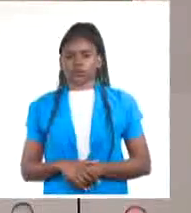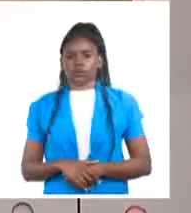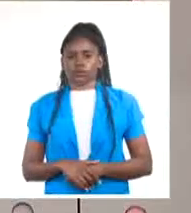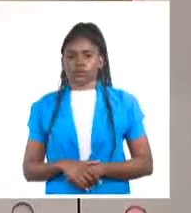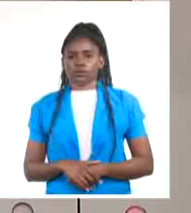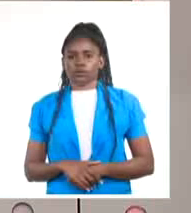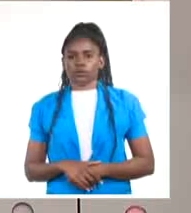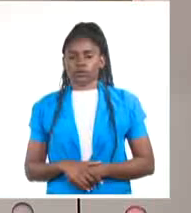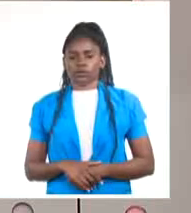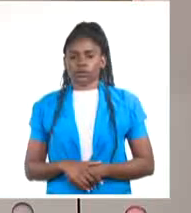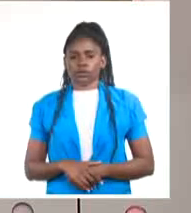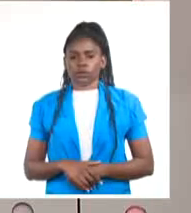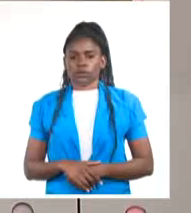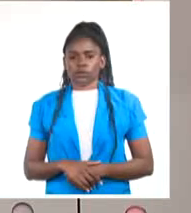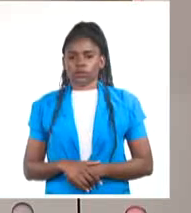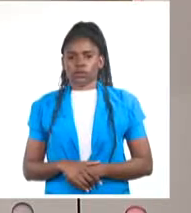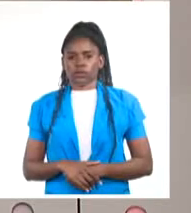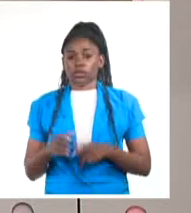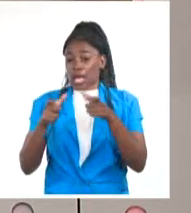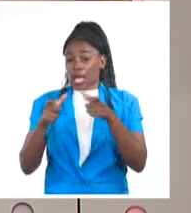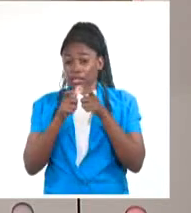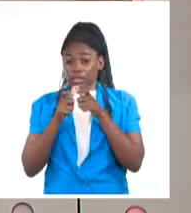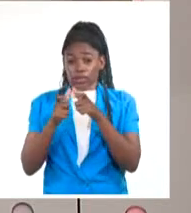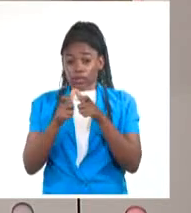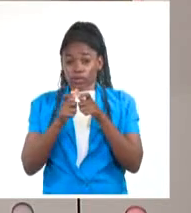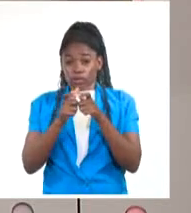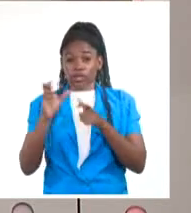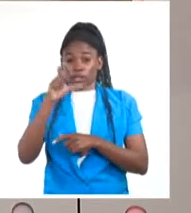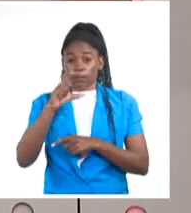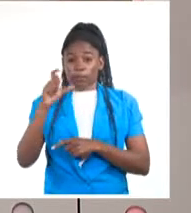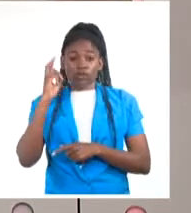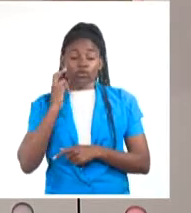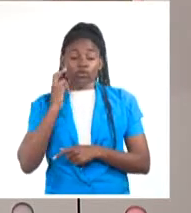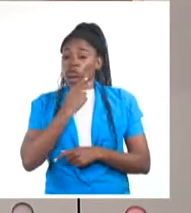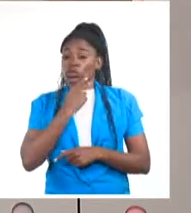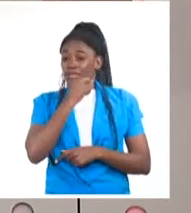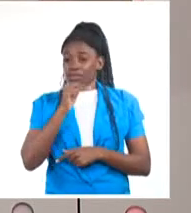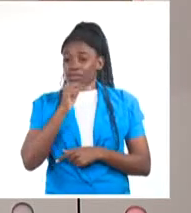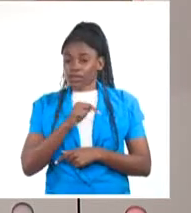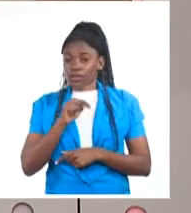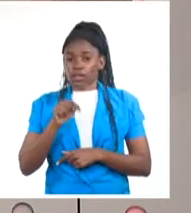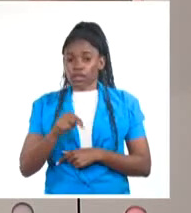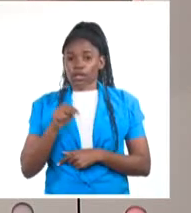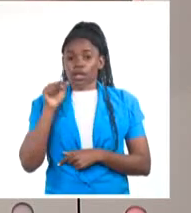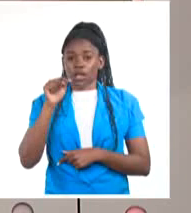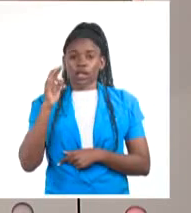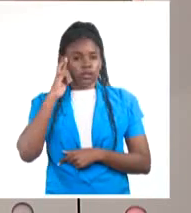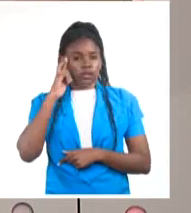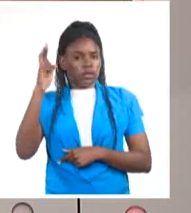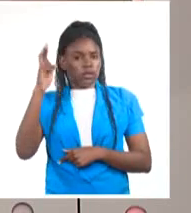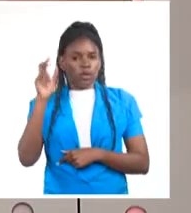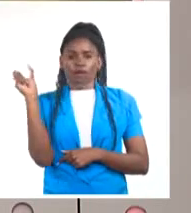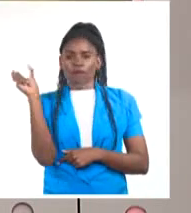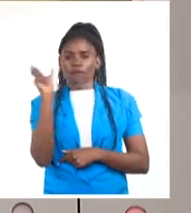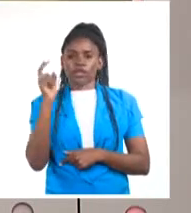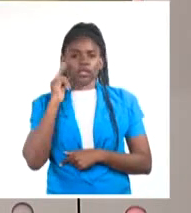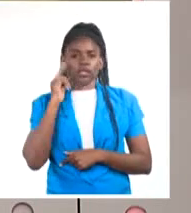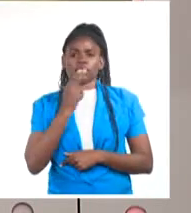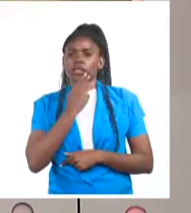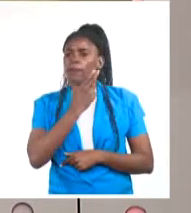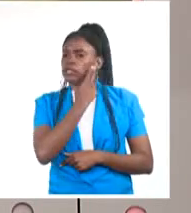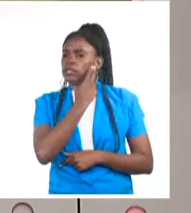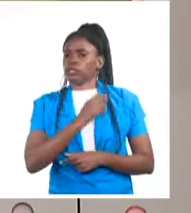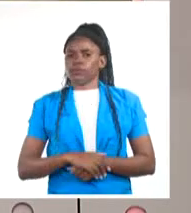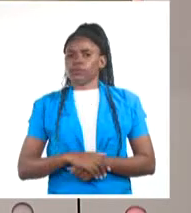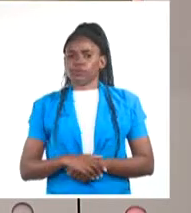La Sociedad Cultural José Martí en Camagüey, desde su sede de la Casa de la Memoria, promueve la figura del héroe nacional a través del arte. También propone